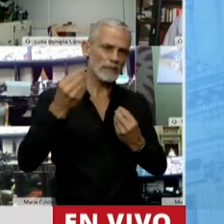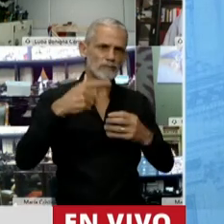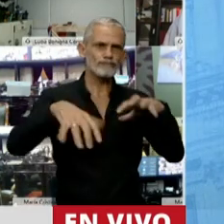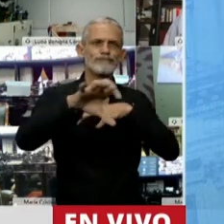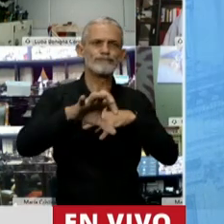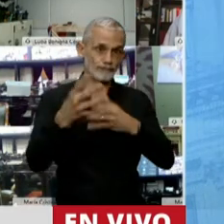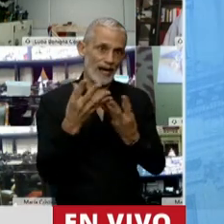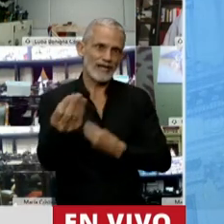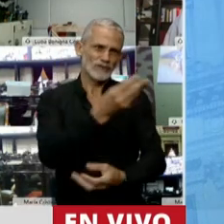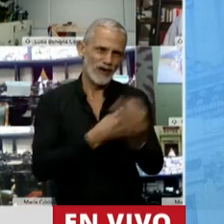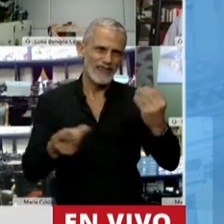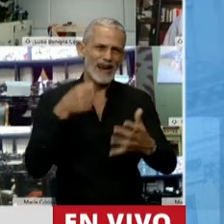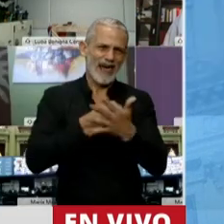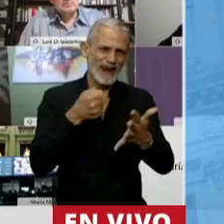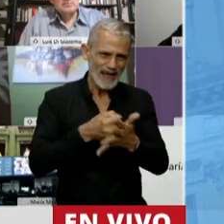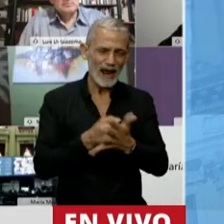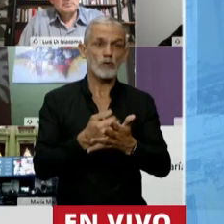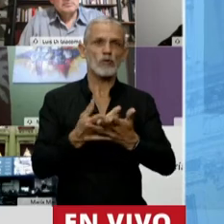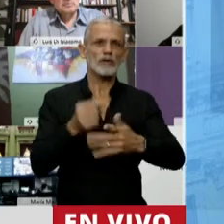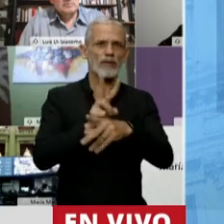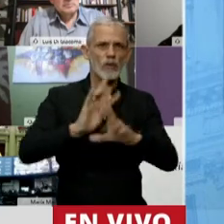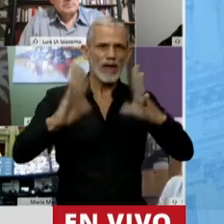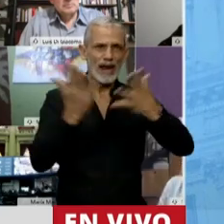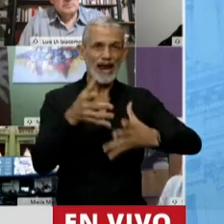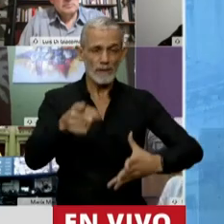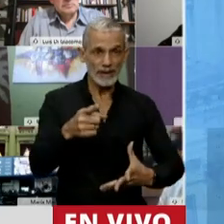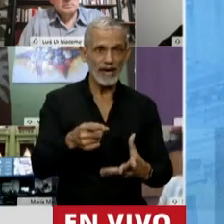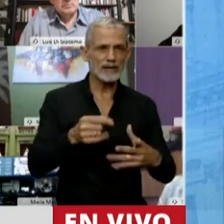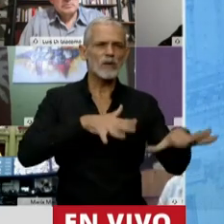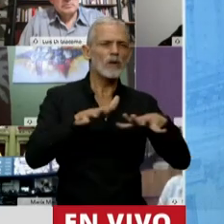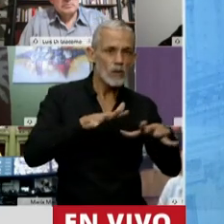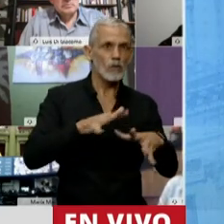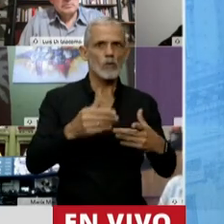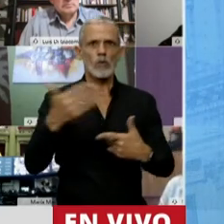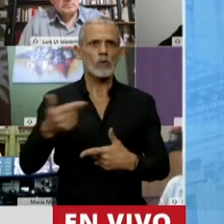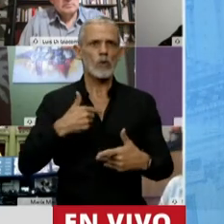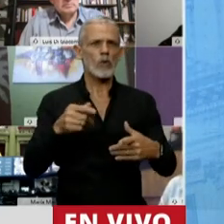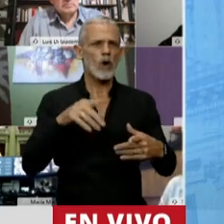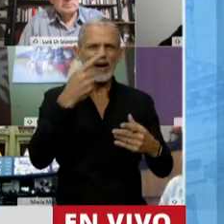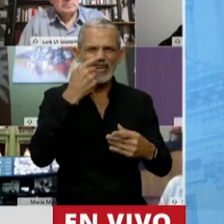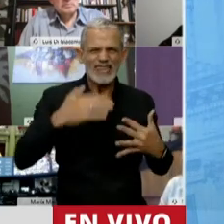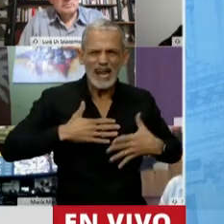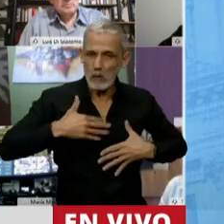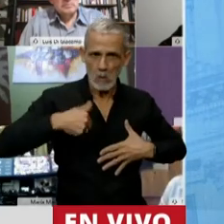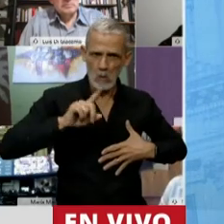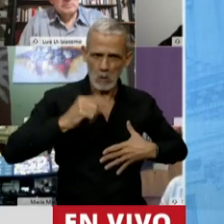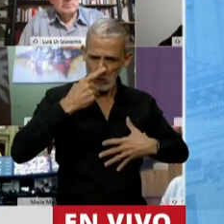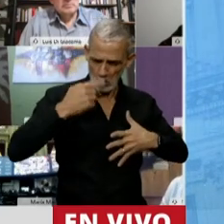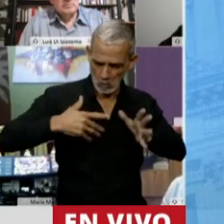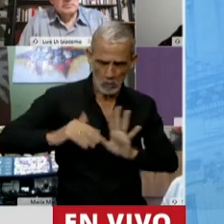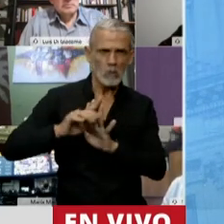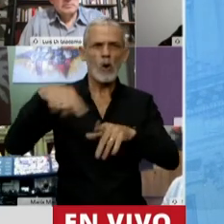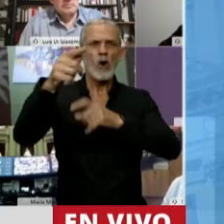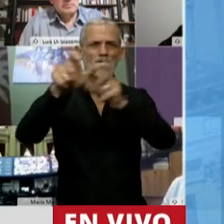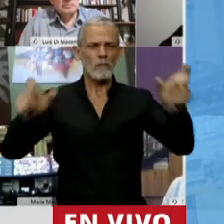de la solidaridad, de la militancia, del ambientalismo, de pasar a la acción y organizarse no por un interés propio, sino por los otros,